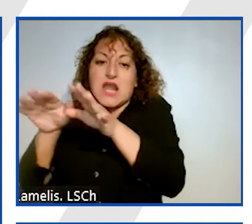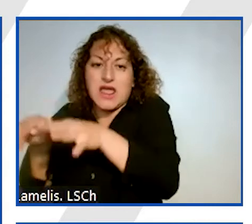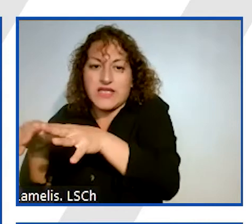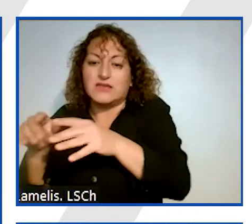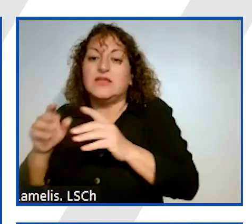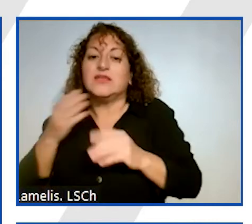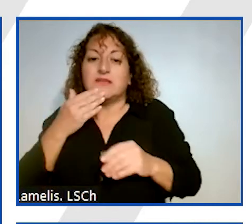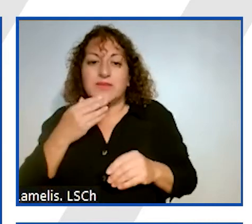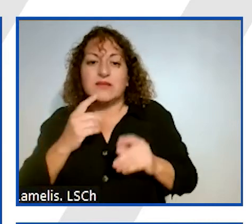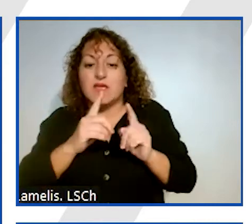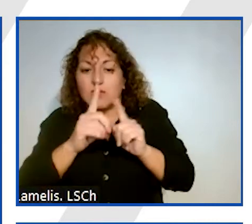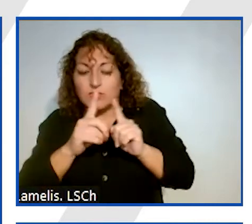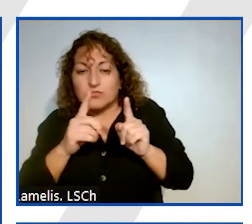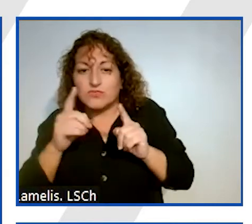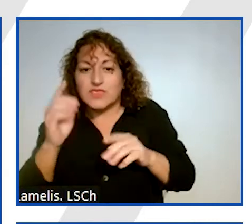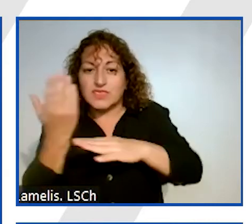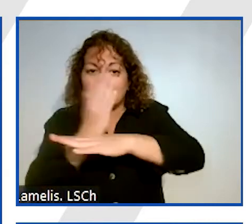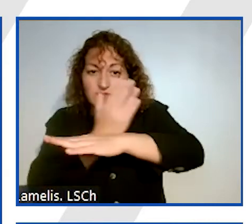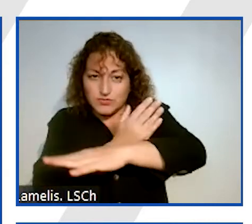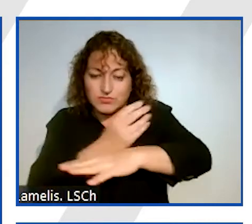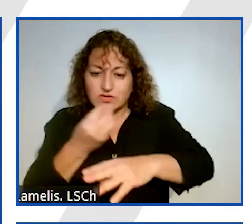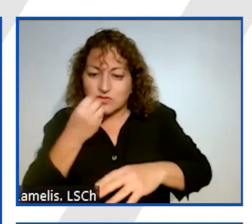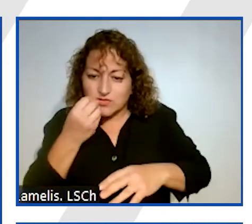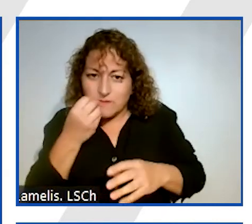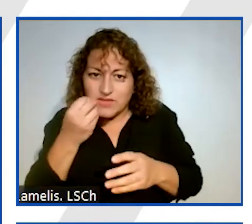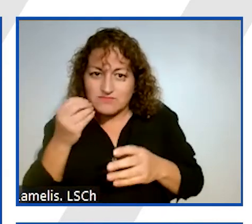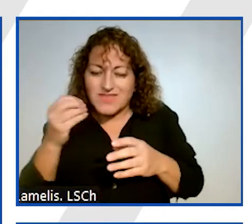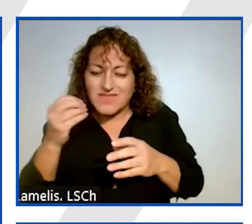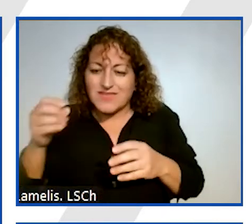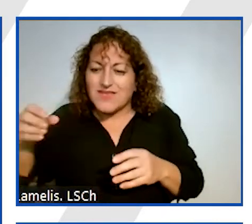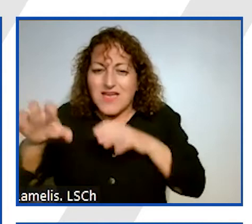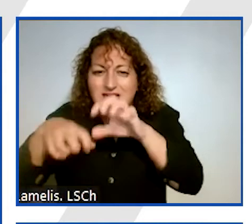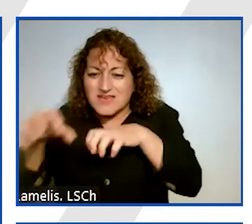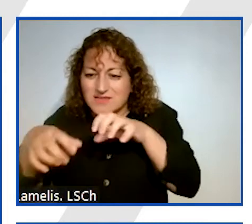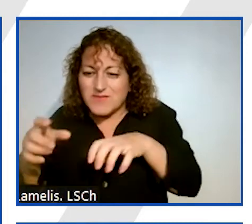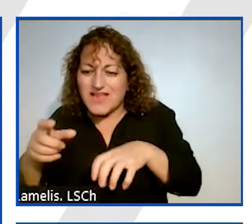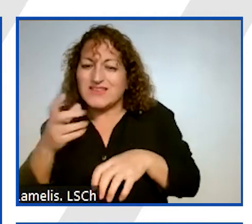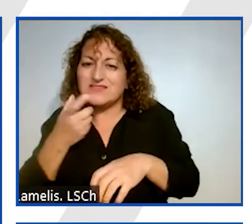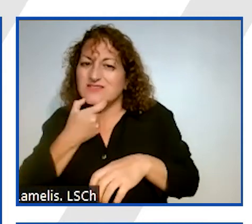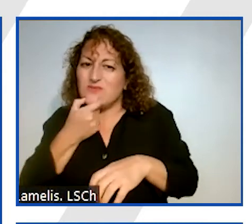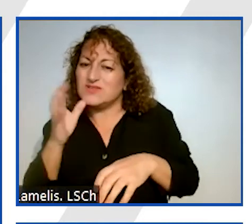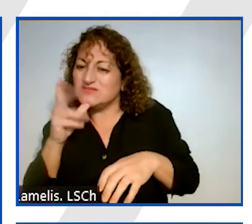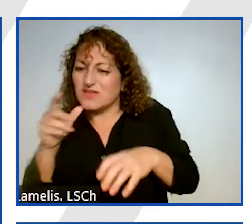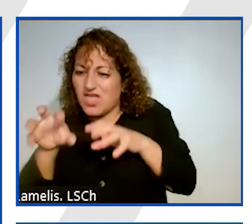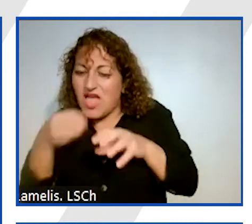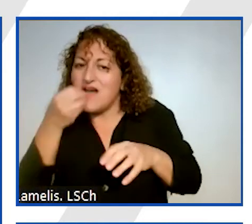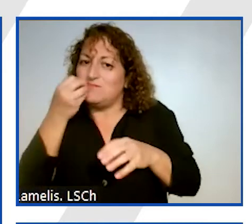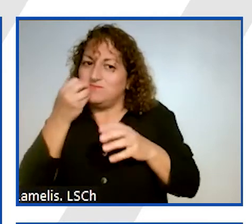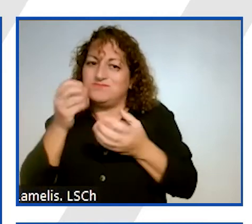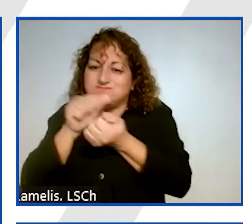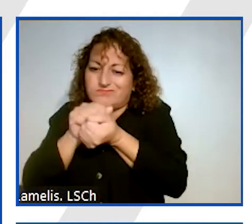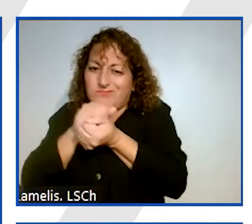de especies de tiburones que se alimentan de todos los invertebrados duros que están en la costa. Entonces no les sirve de nada tener una dentadura